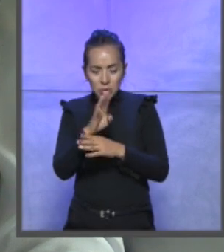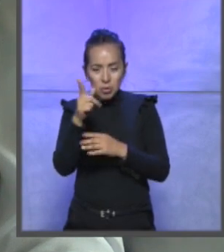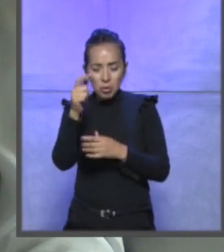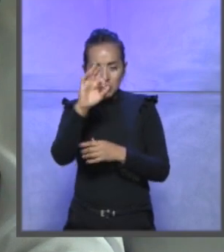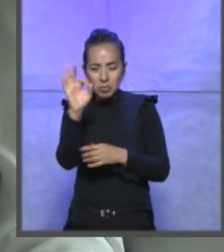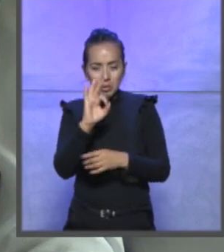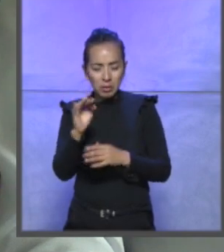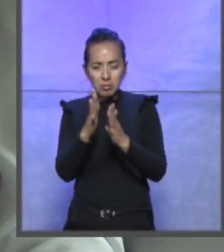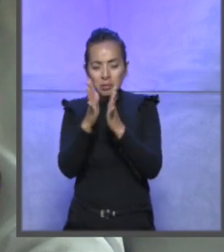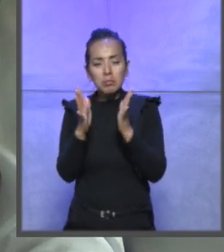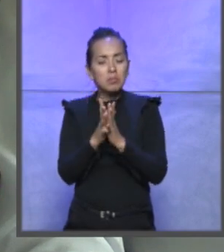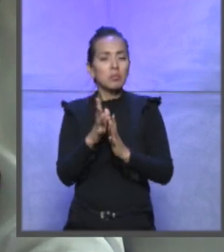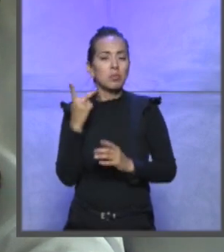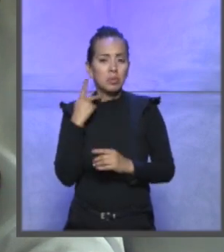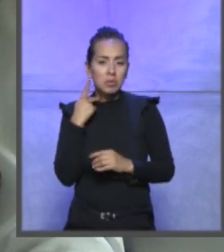política, que